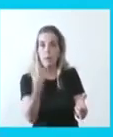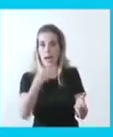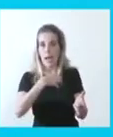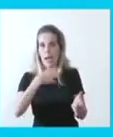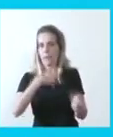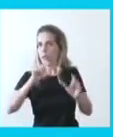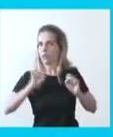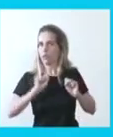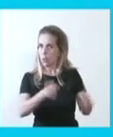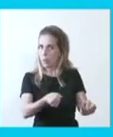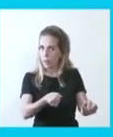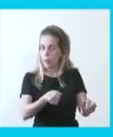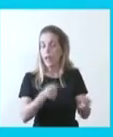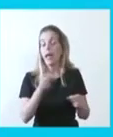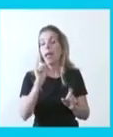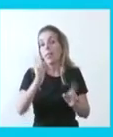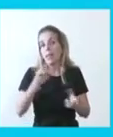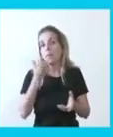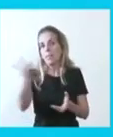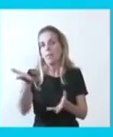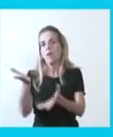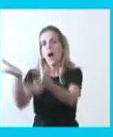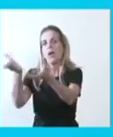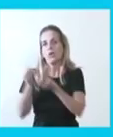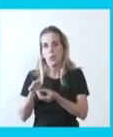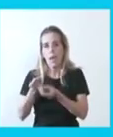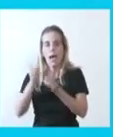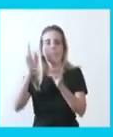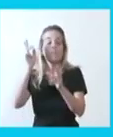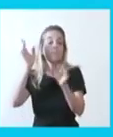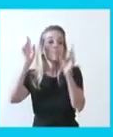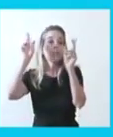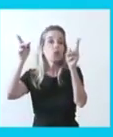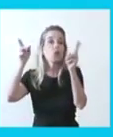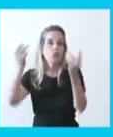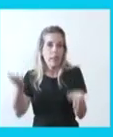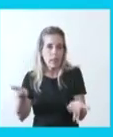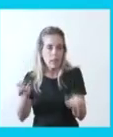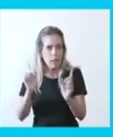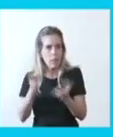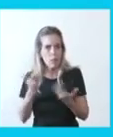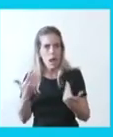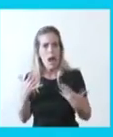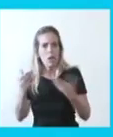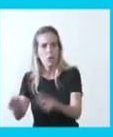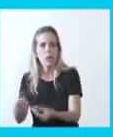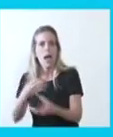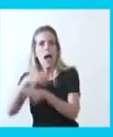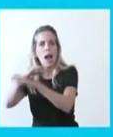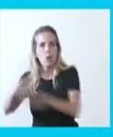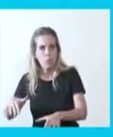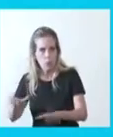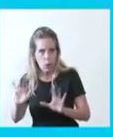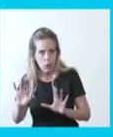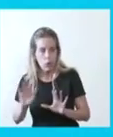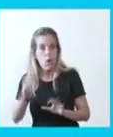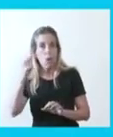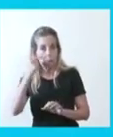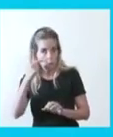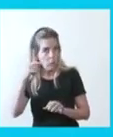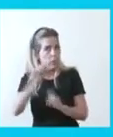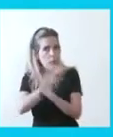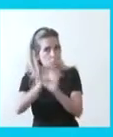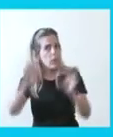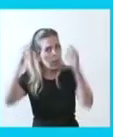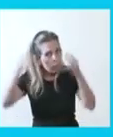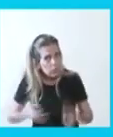colaboración que los maestros puedan dar a sus alumnos que lo necesiten. Lo que está claro es que durante 14 días los